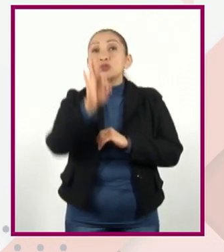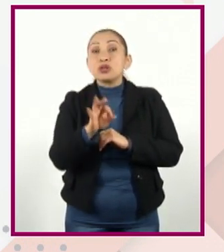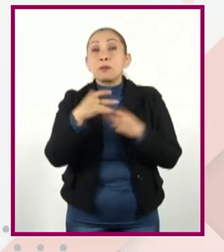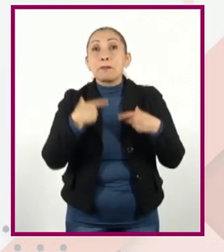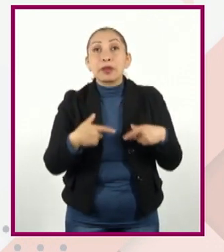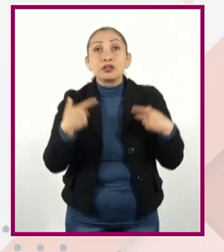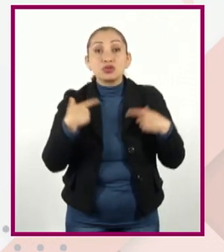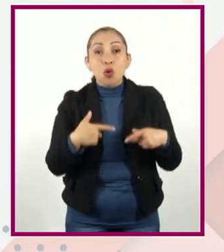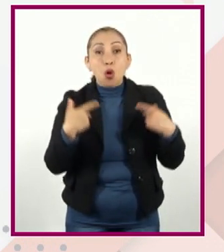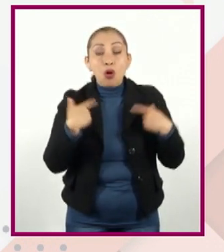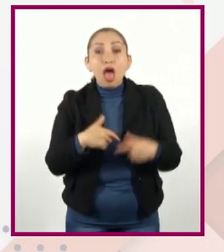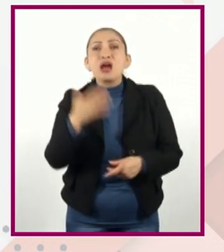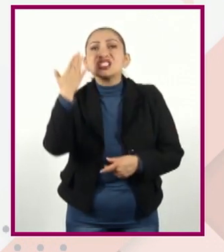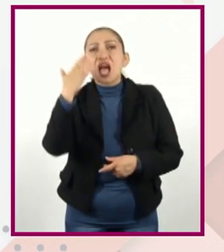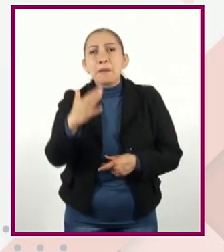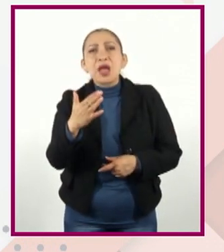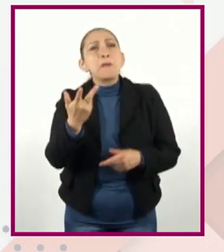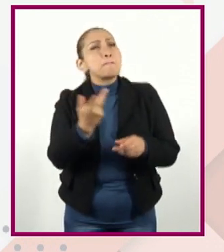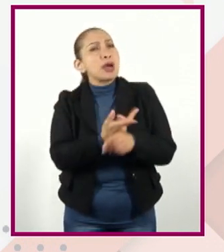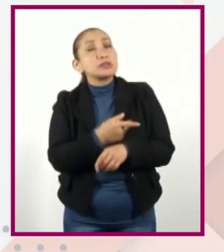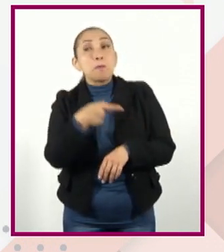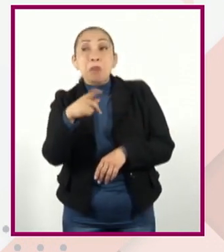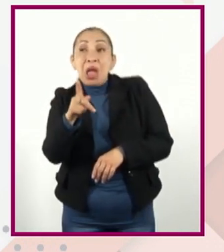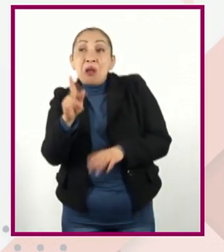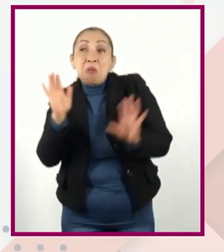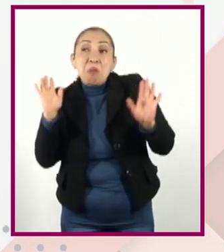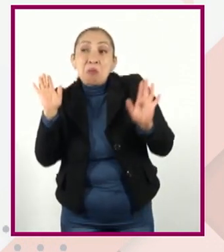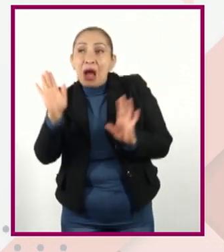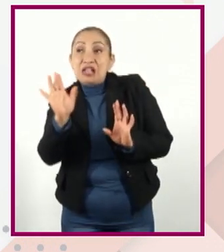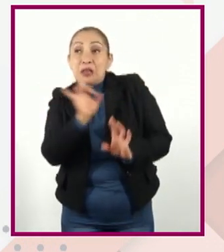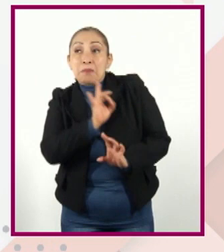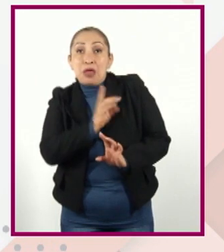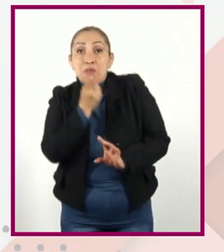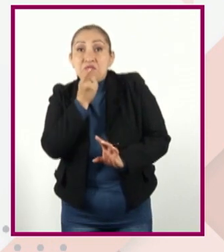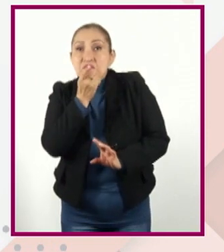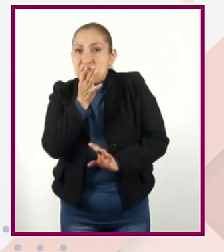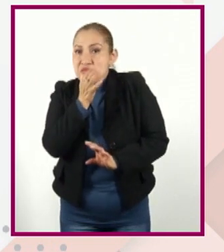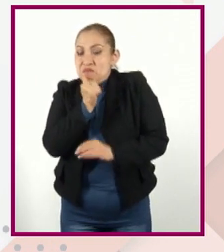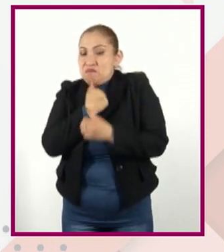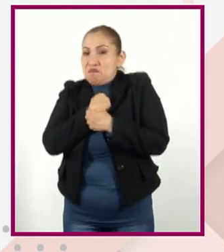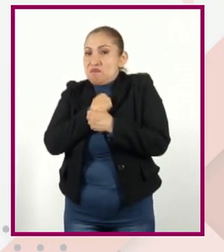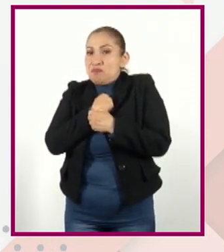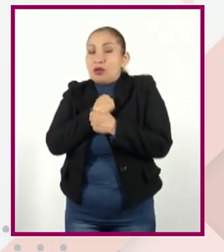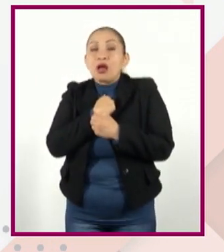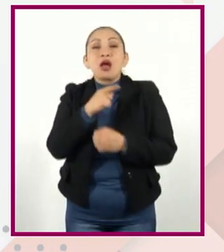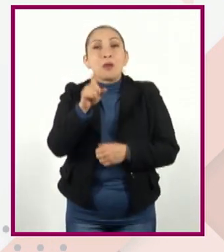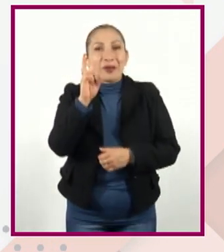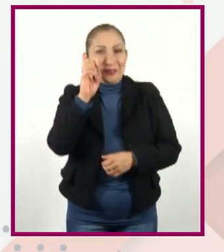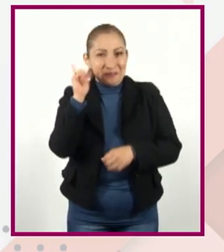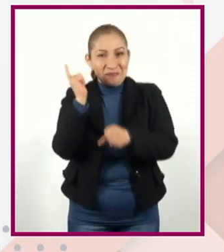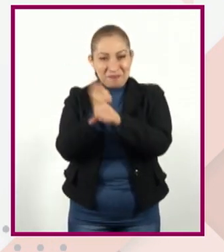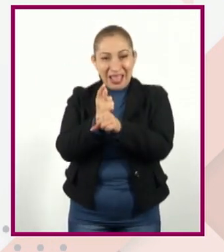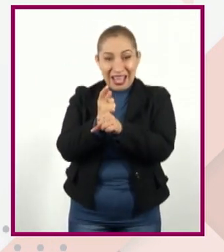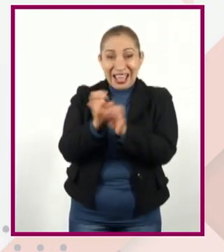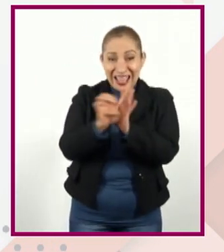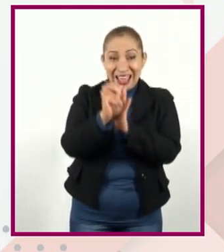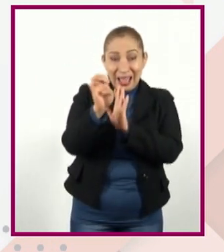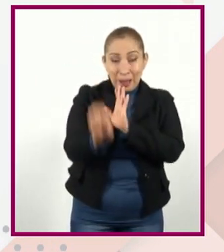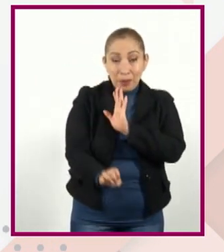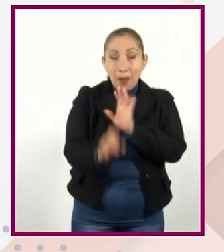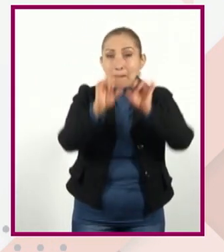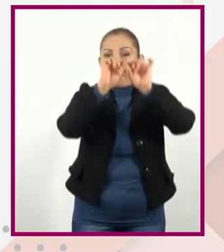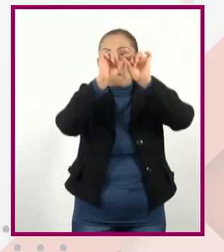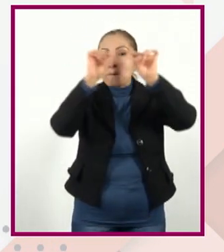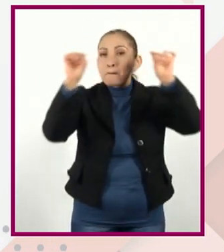las personas sabe qué pasa, pero al parecer tienen miedo de expresarlo. Como se observa en este ejemplo, la